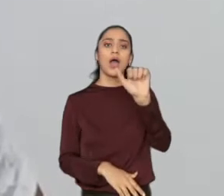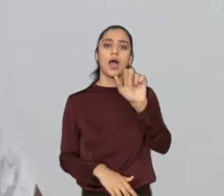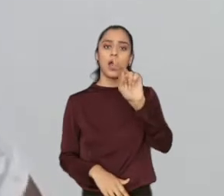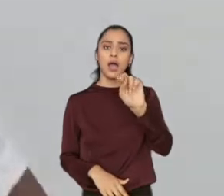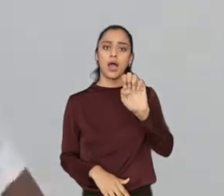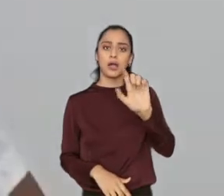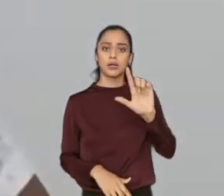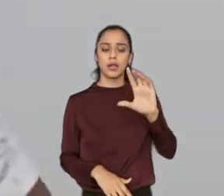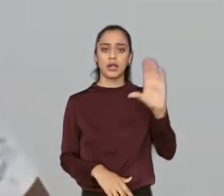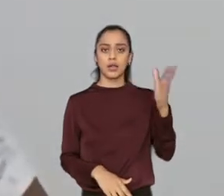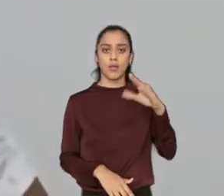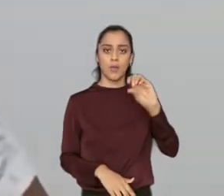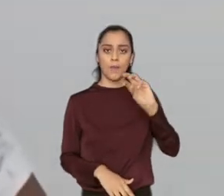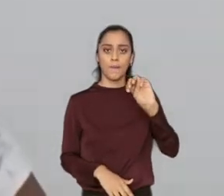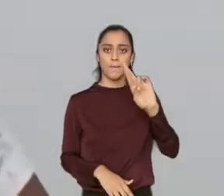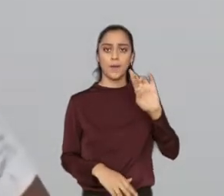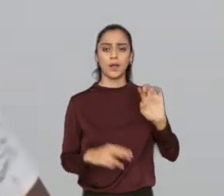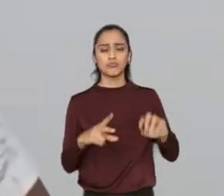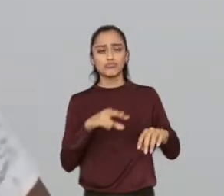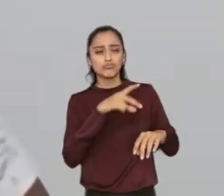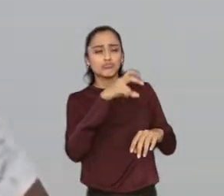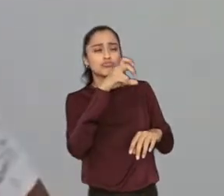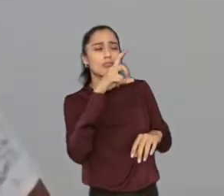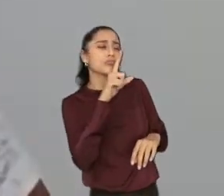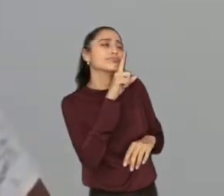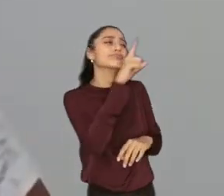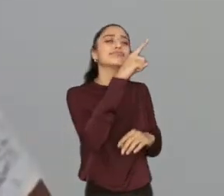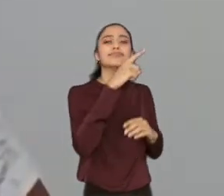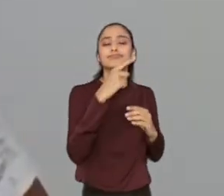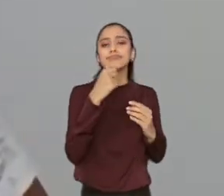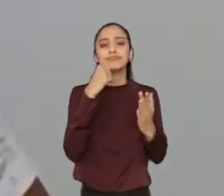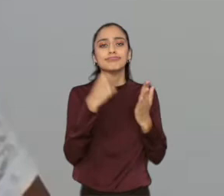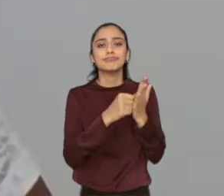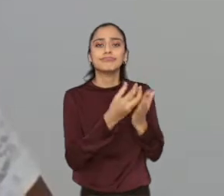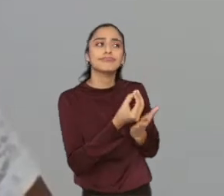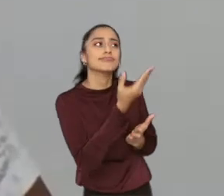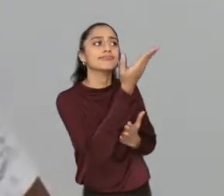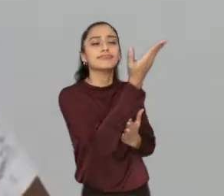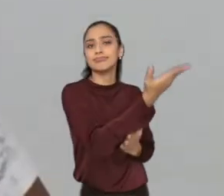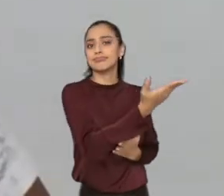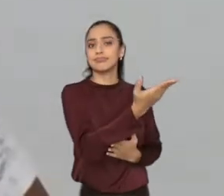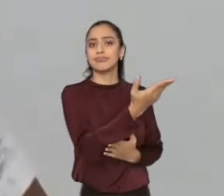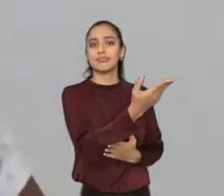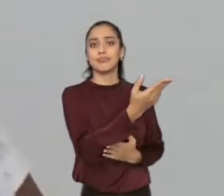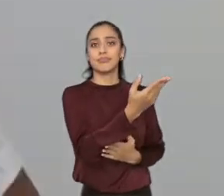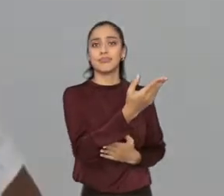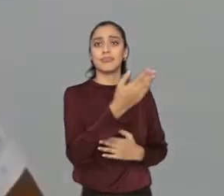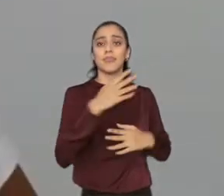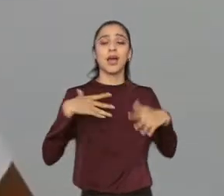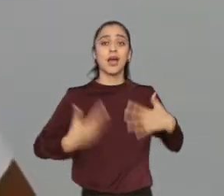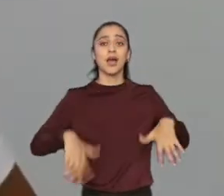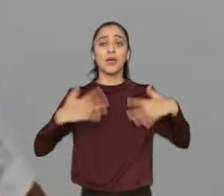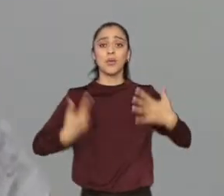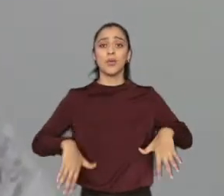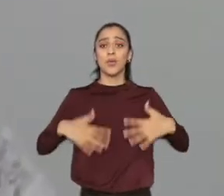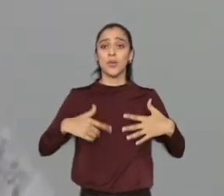Omar. Yo tuve que subir hasta el último piso a llevar allá. Yo dije,